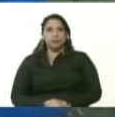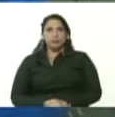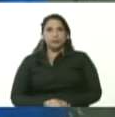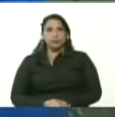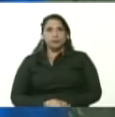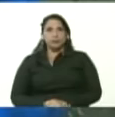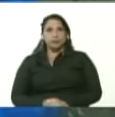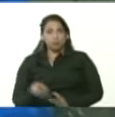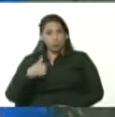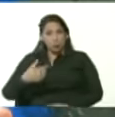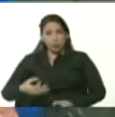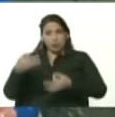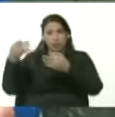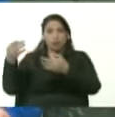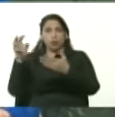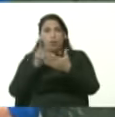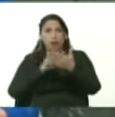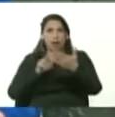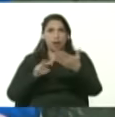He traído para leer